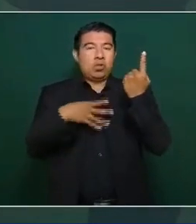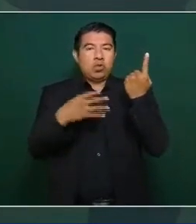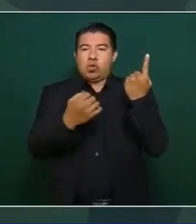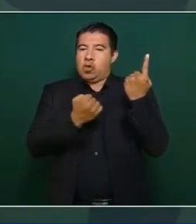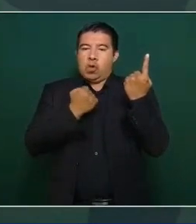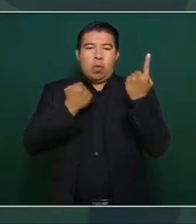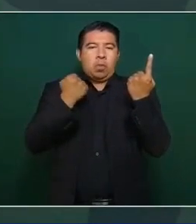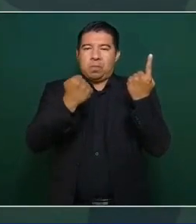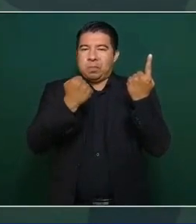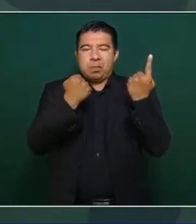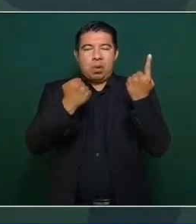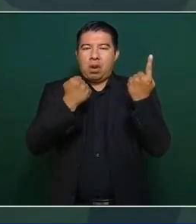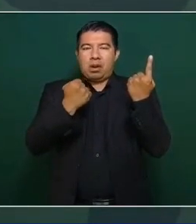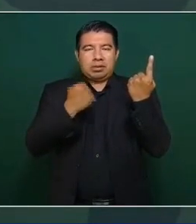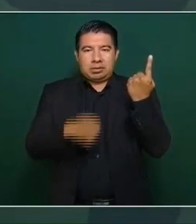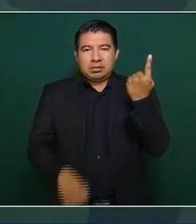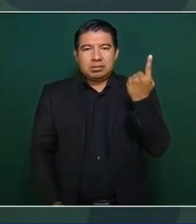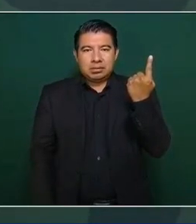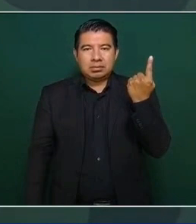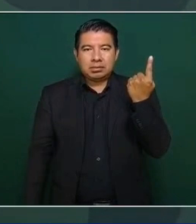todopoderoso.